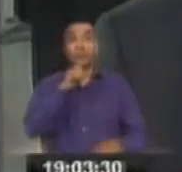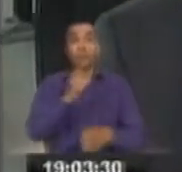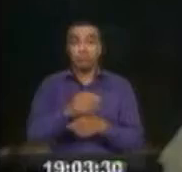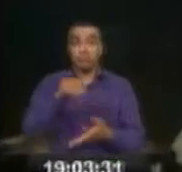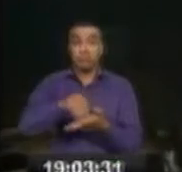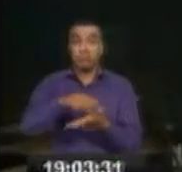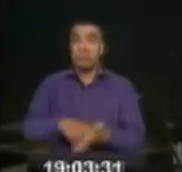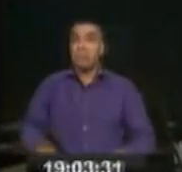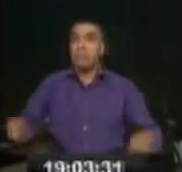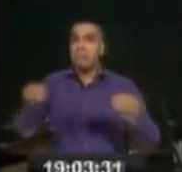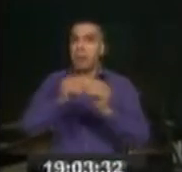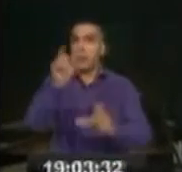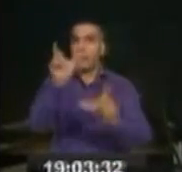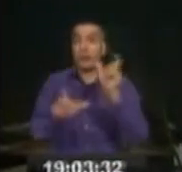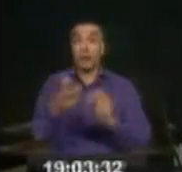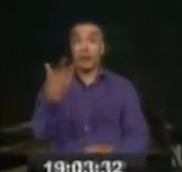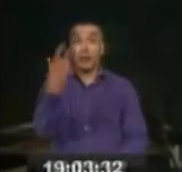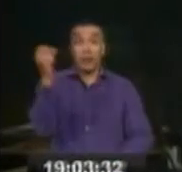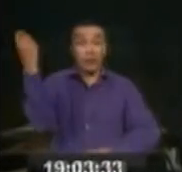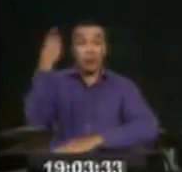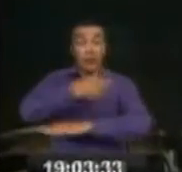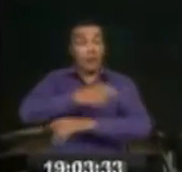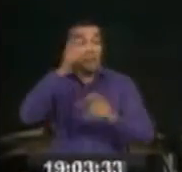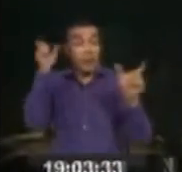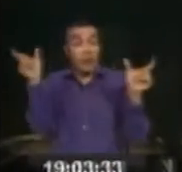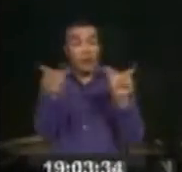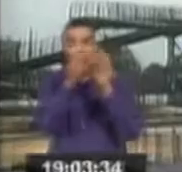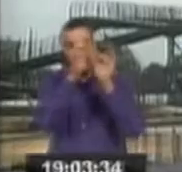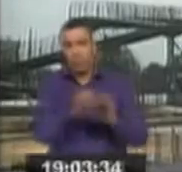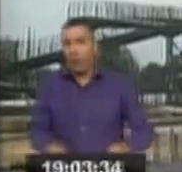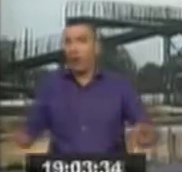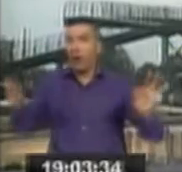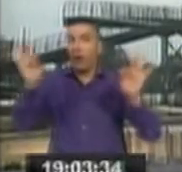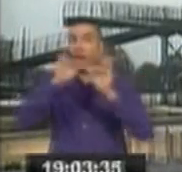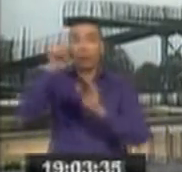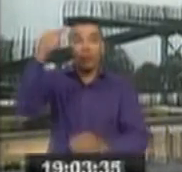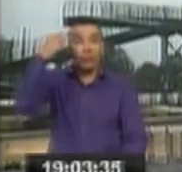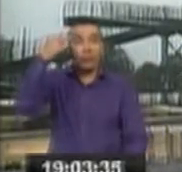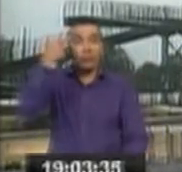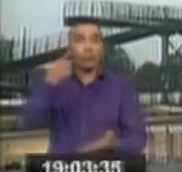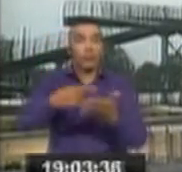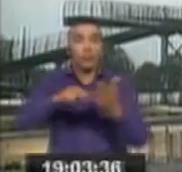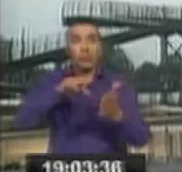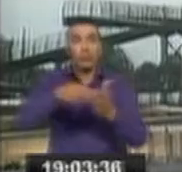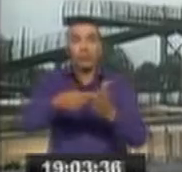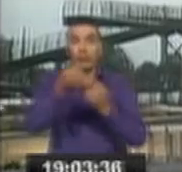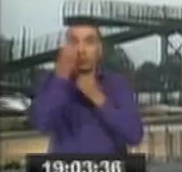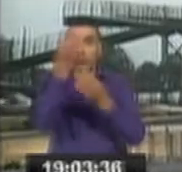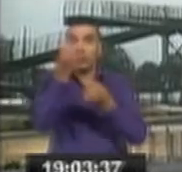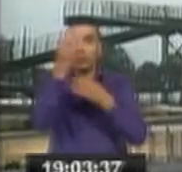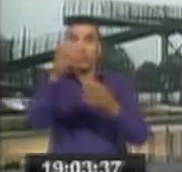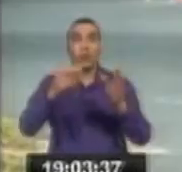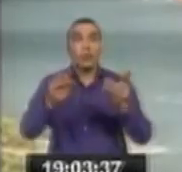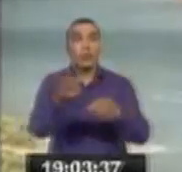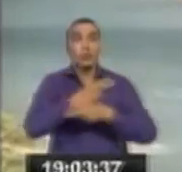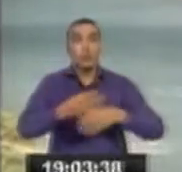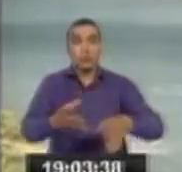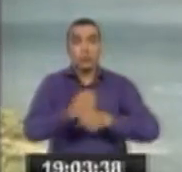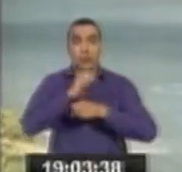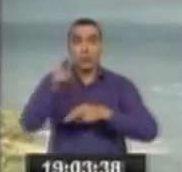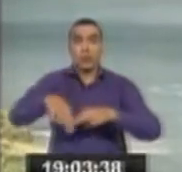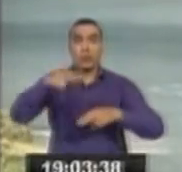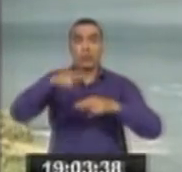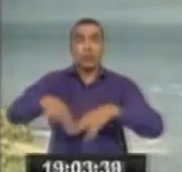más personas en estos 30 días para fiscalía es importante que algo desclasifique un informe del consejo de seguridad nacional